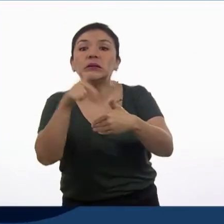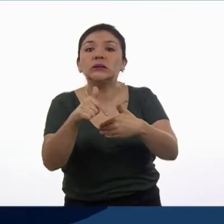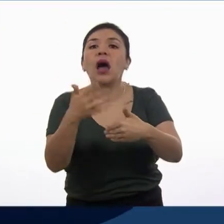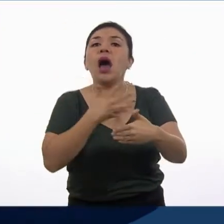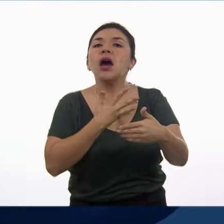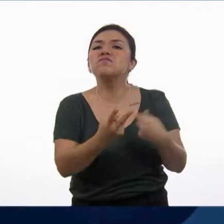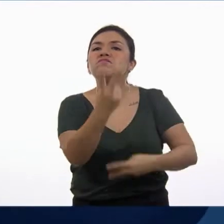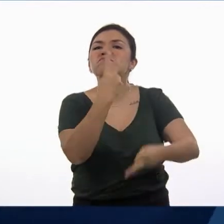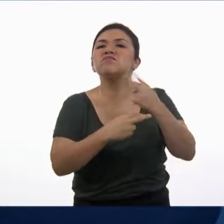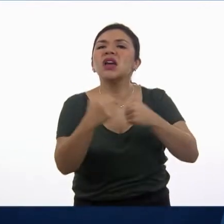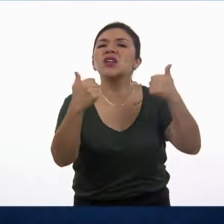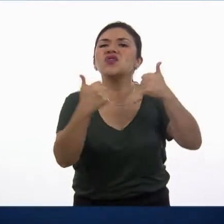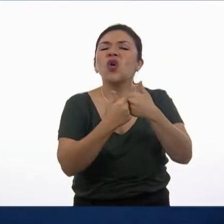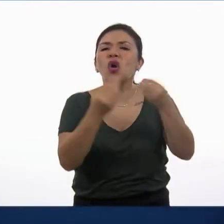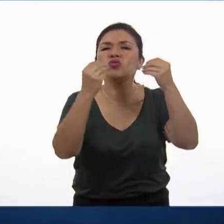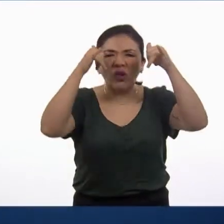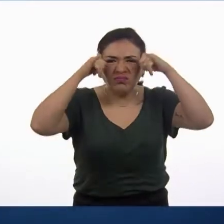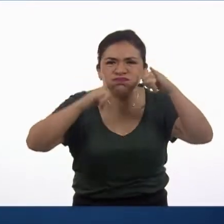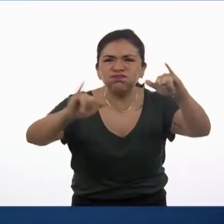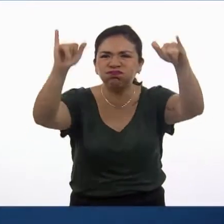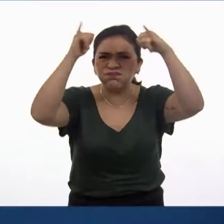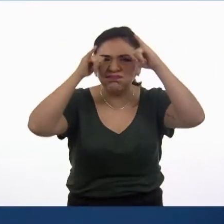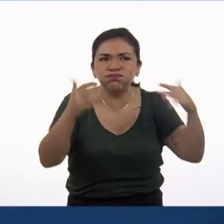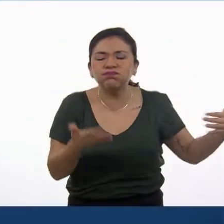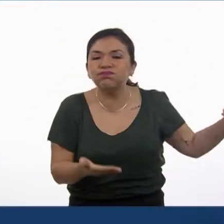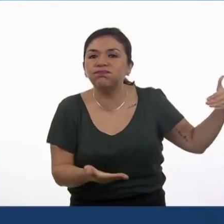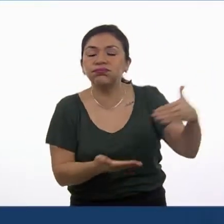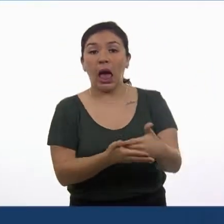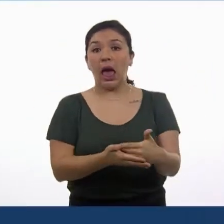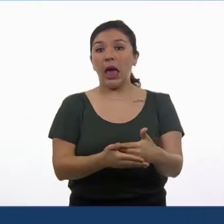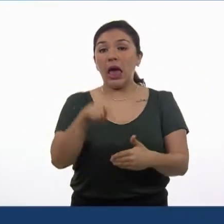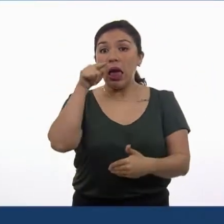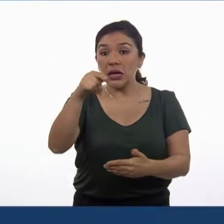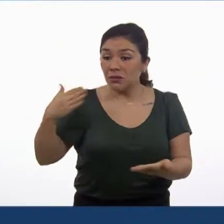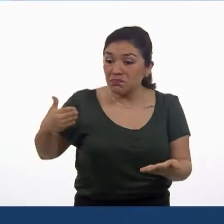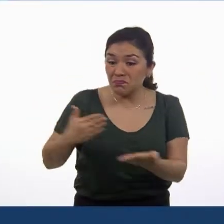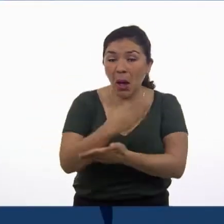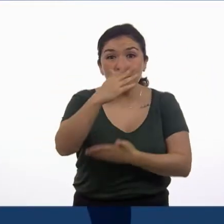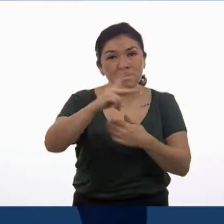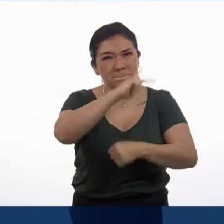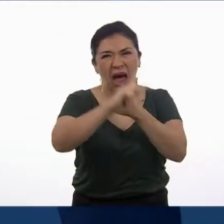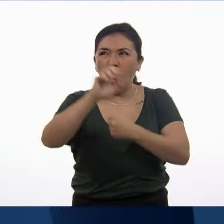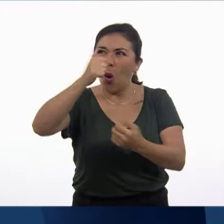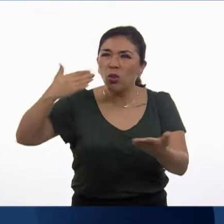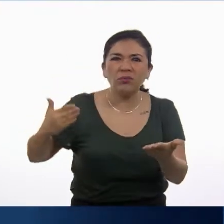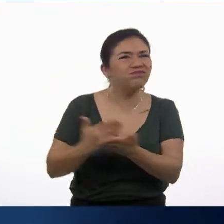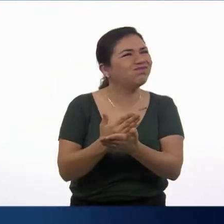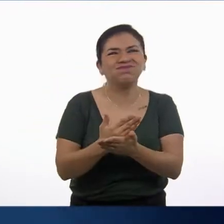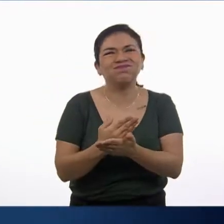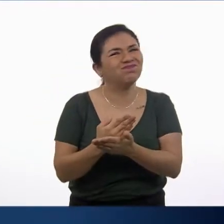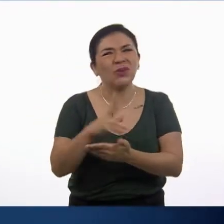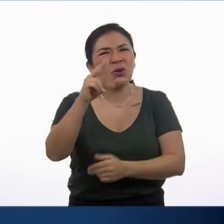conduciendo sus rebaños de ganado vacuno. Eso de las invasiones no suena nada bien,